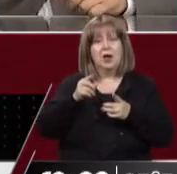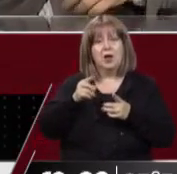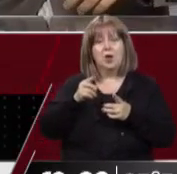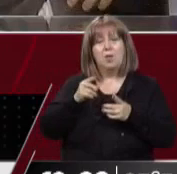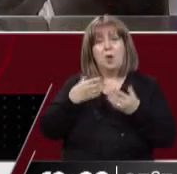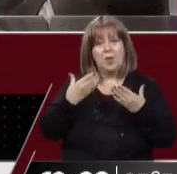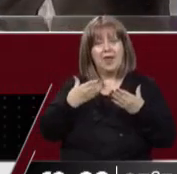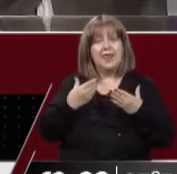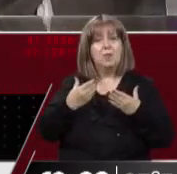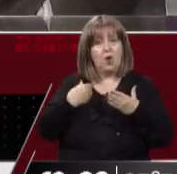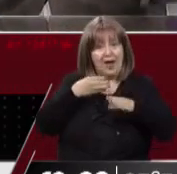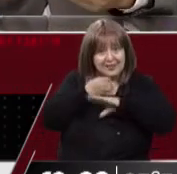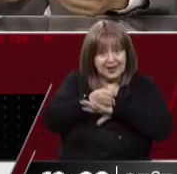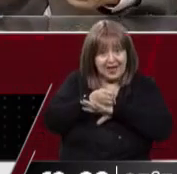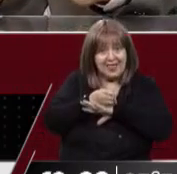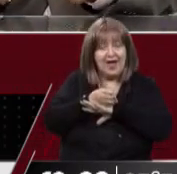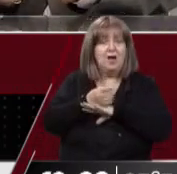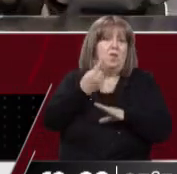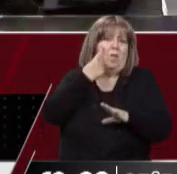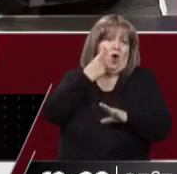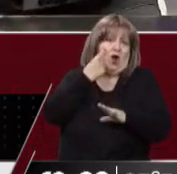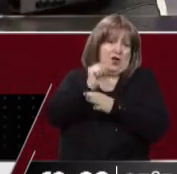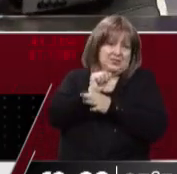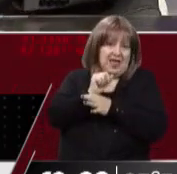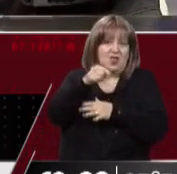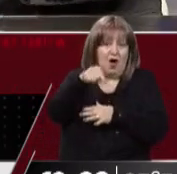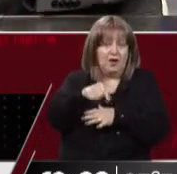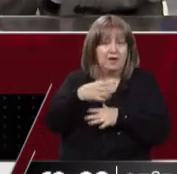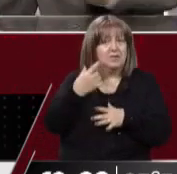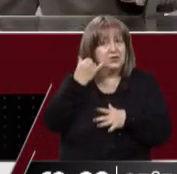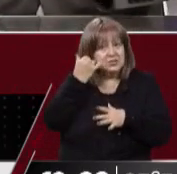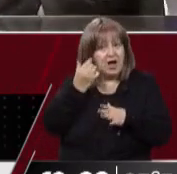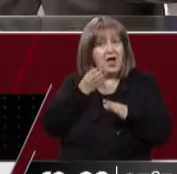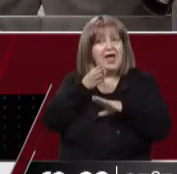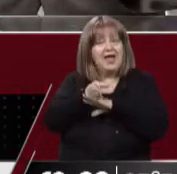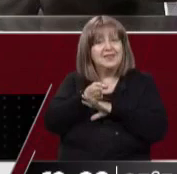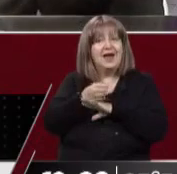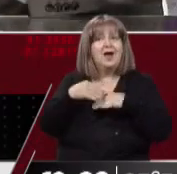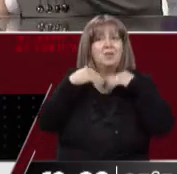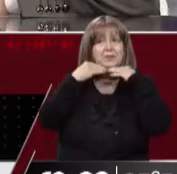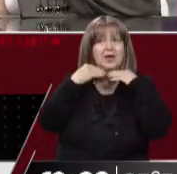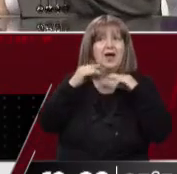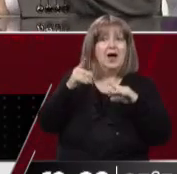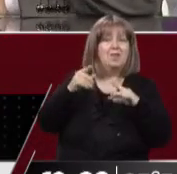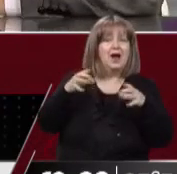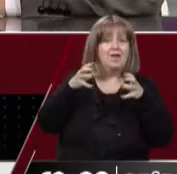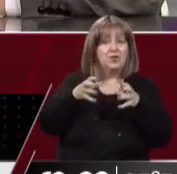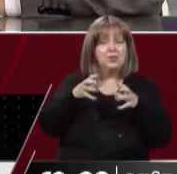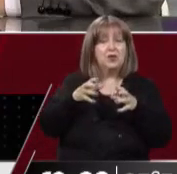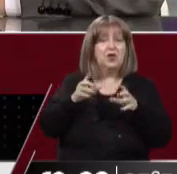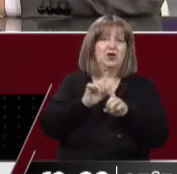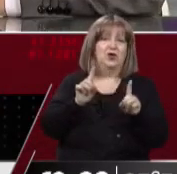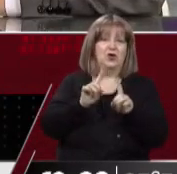una entrada, como para que ahora que sos más conocido... ¿Tenés un tipo de privilegio o no aparece nada de eso, por lo menos para este